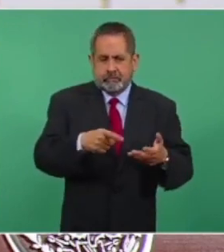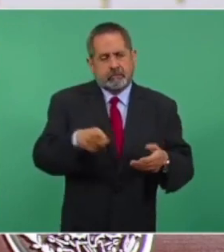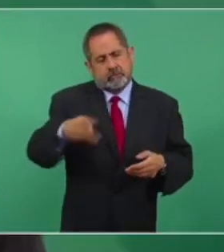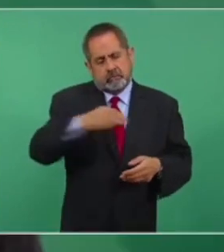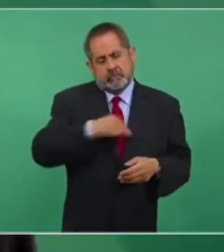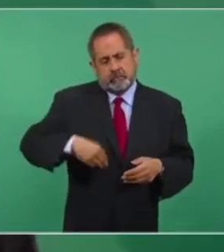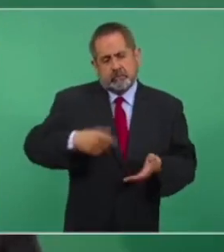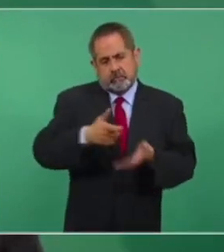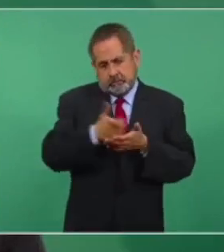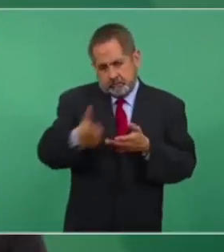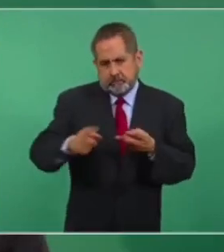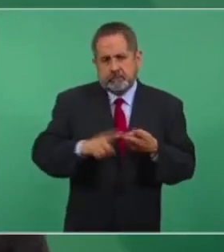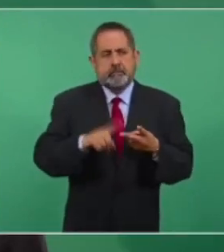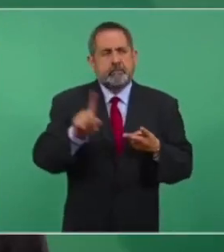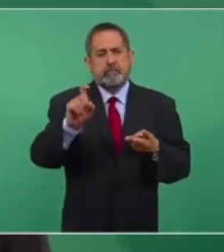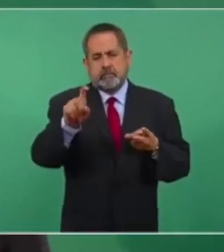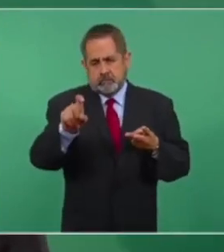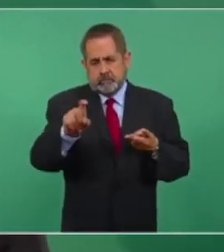el agua,